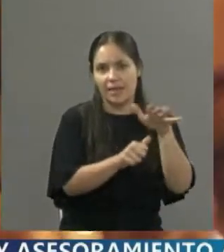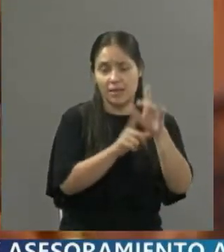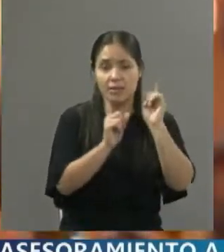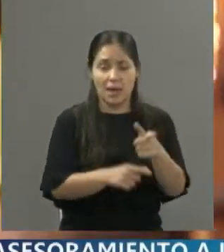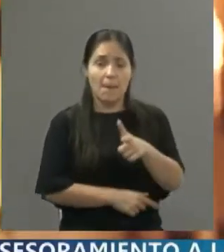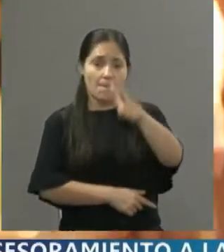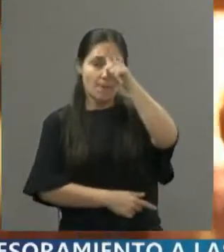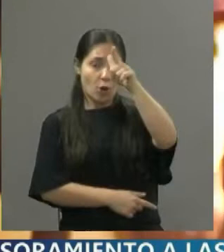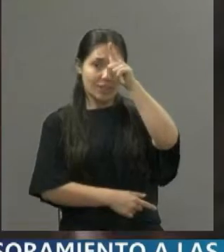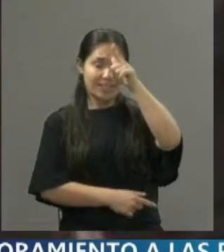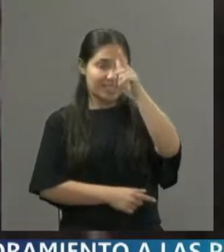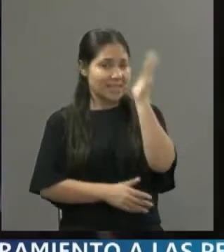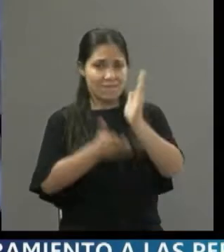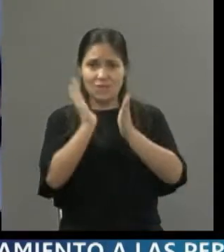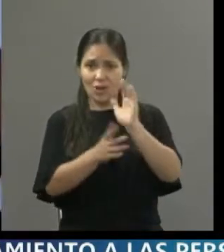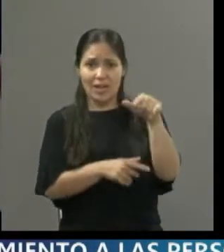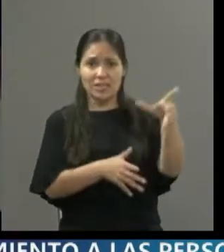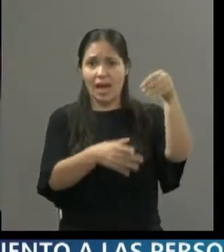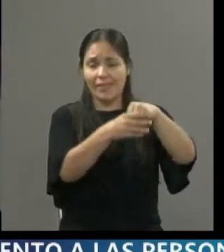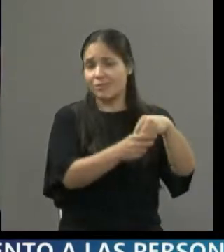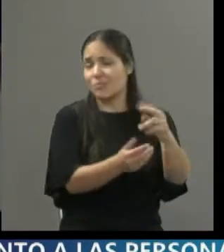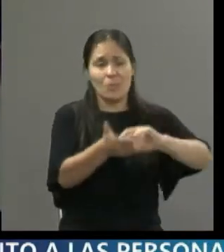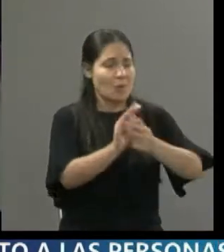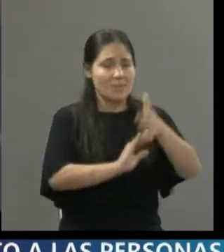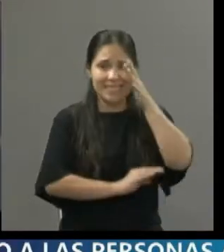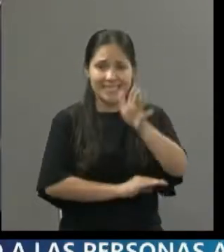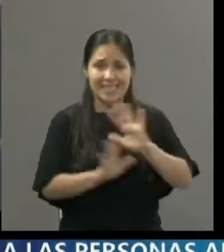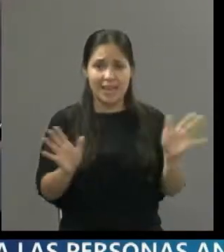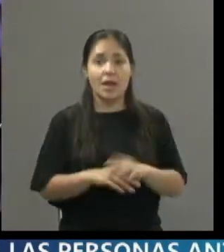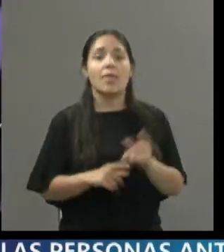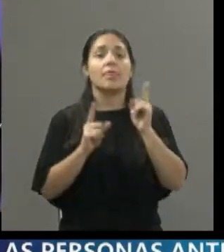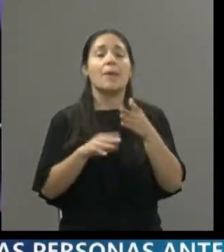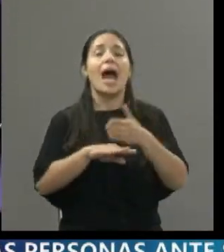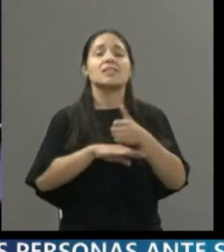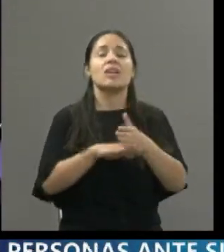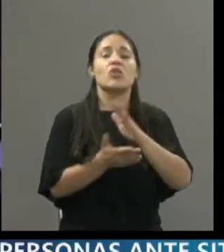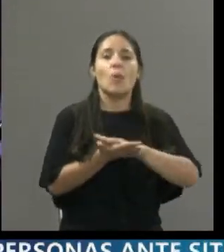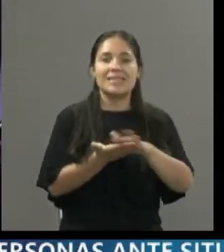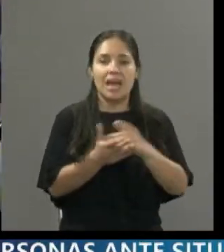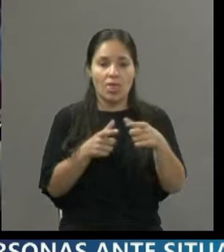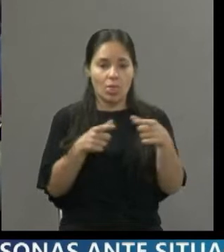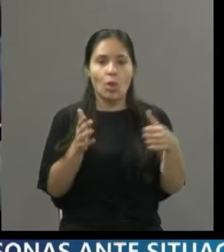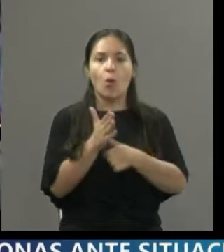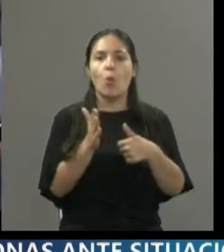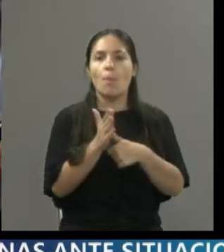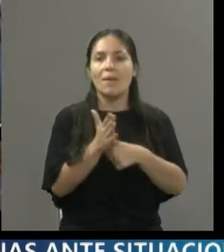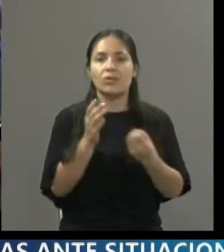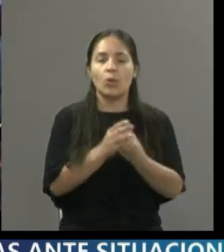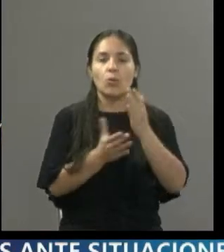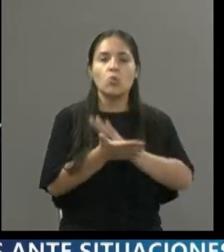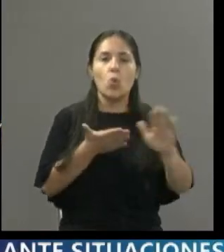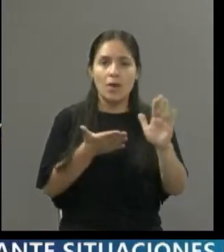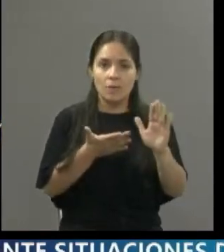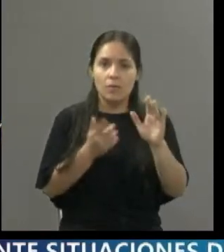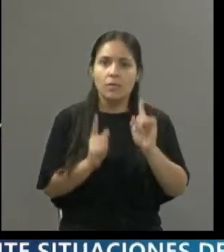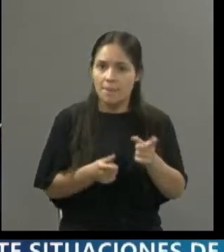es un gran problema en los barrios populares. El acceso a cosas tan básicas como tener un DNI actualizado, ¿no? Y si bien